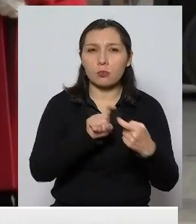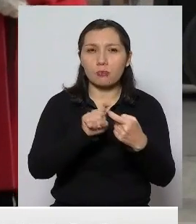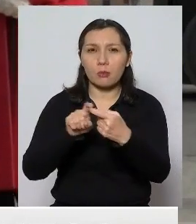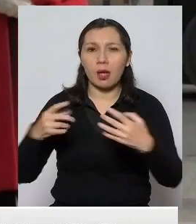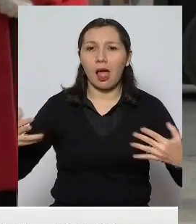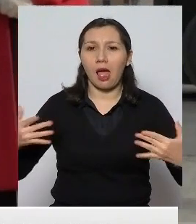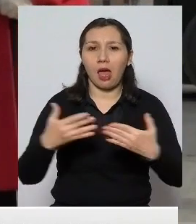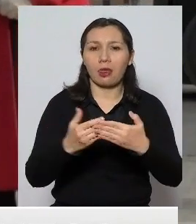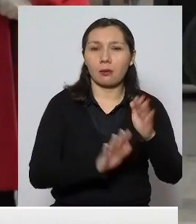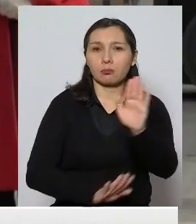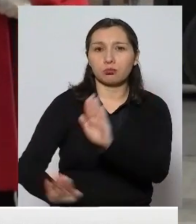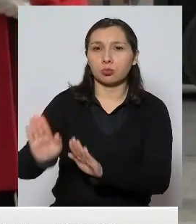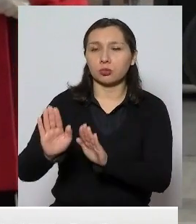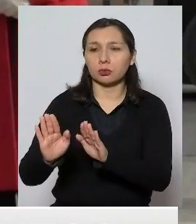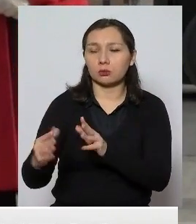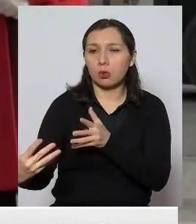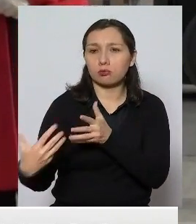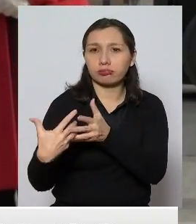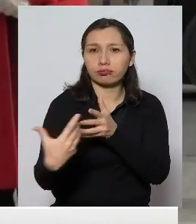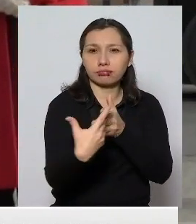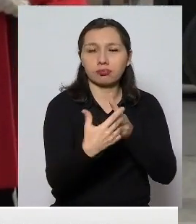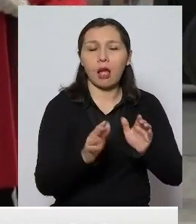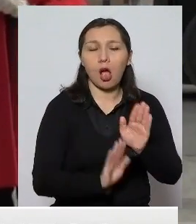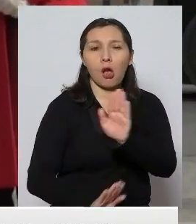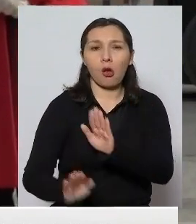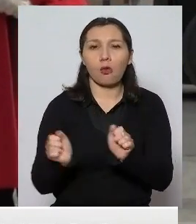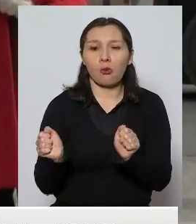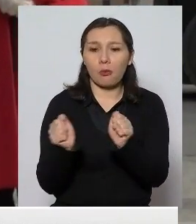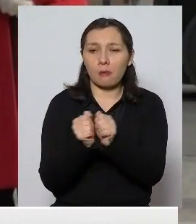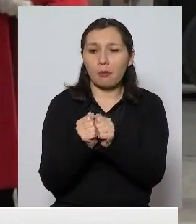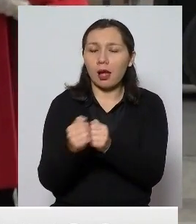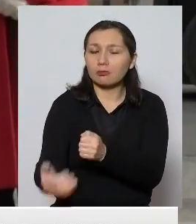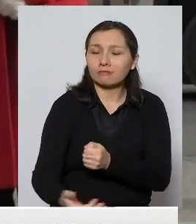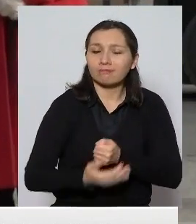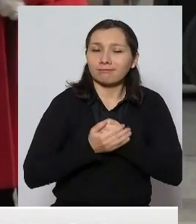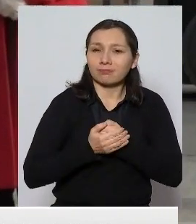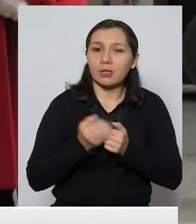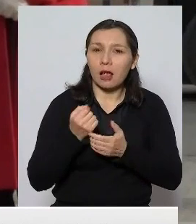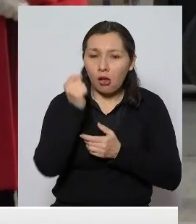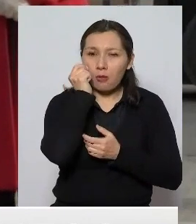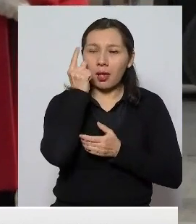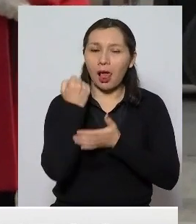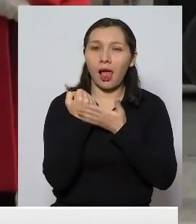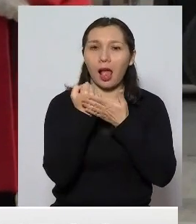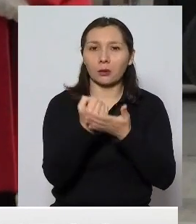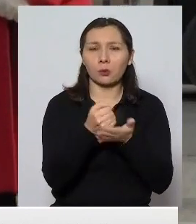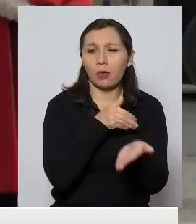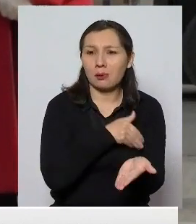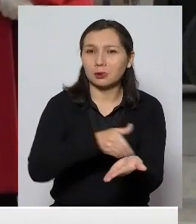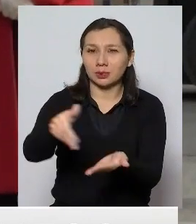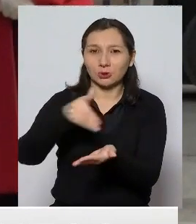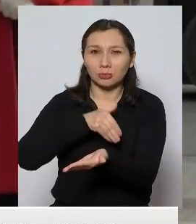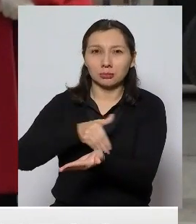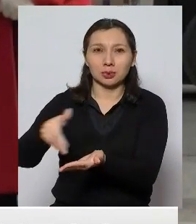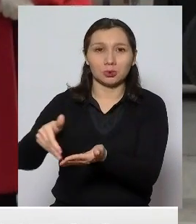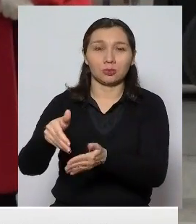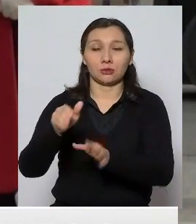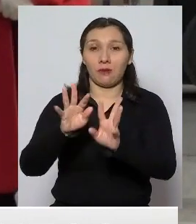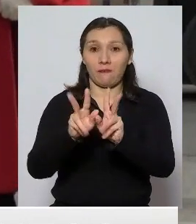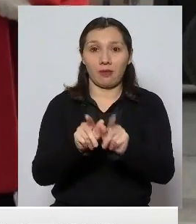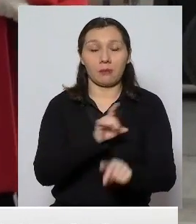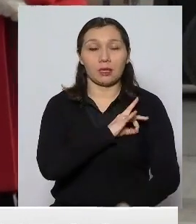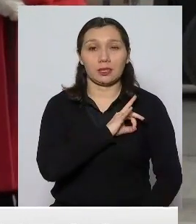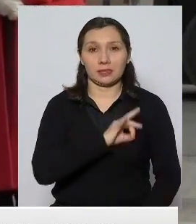protección para acompañar, para acoger, para comprender, para ayudar a millones y millones de